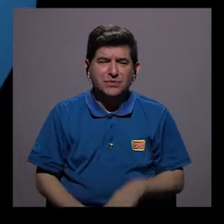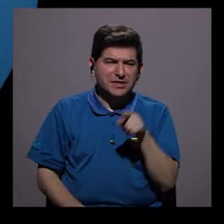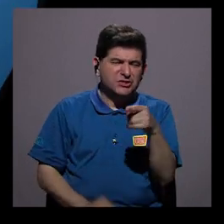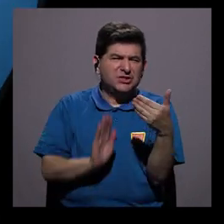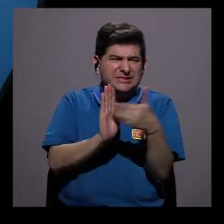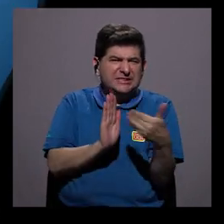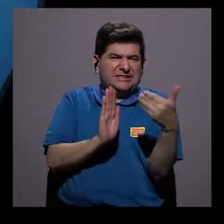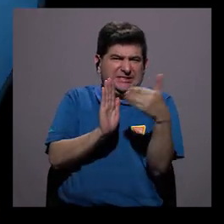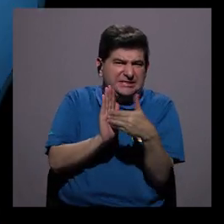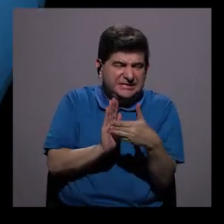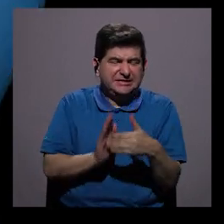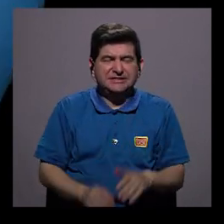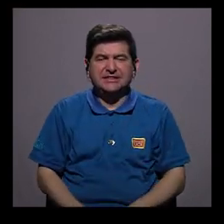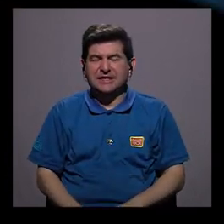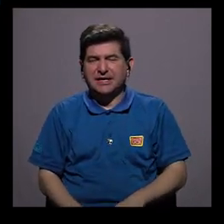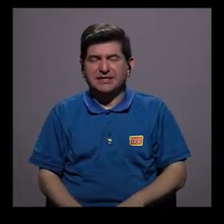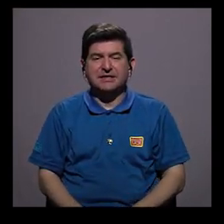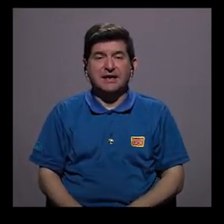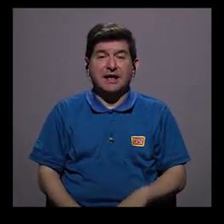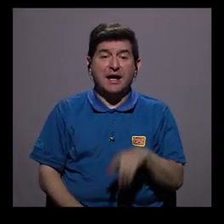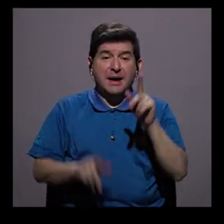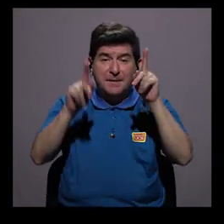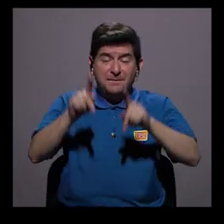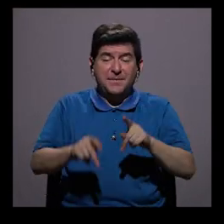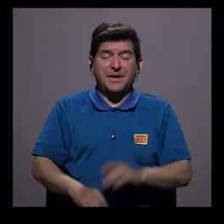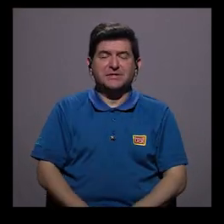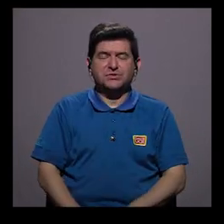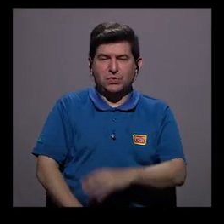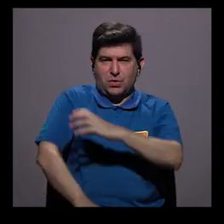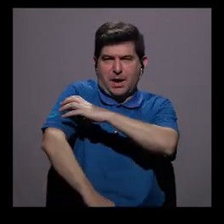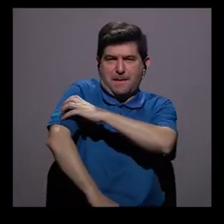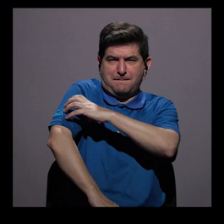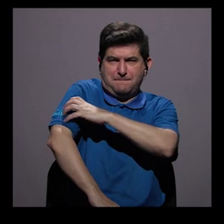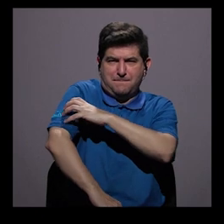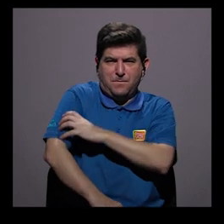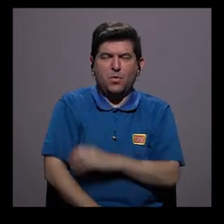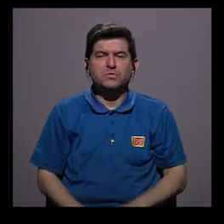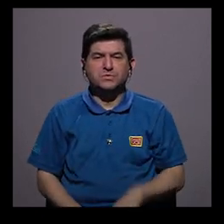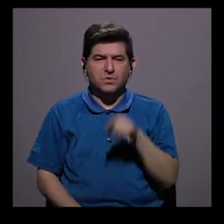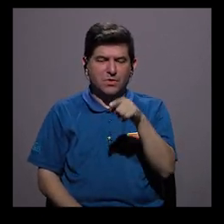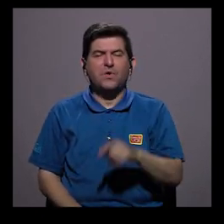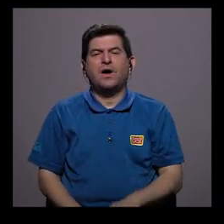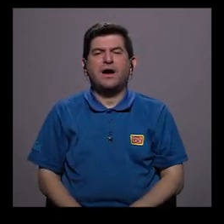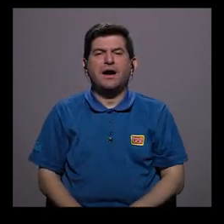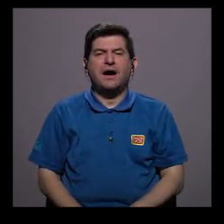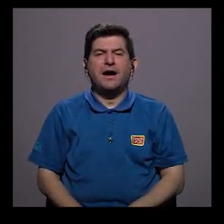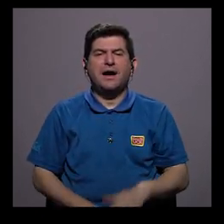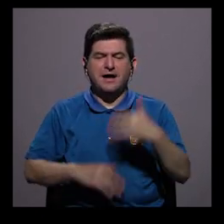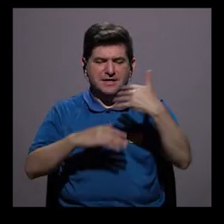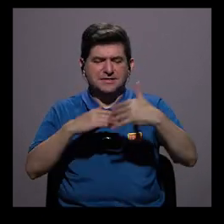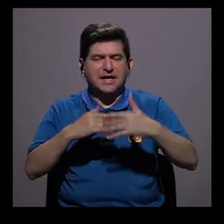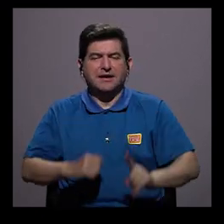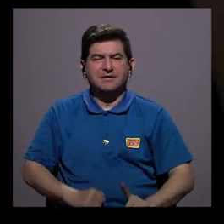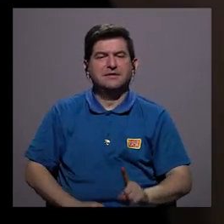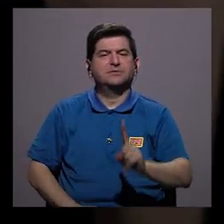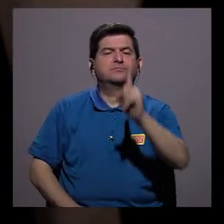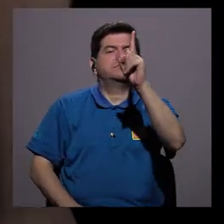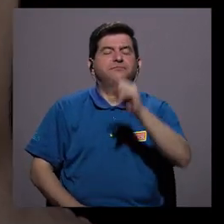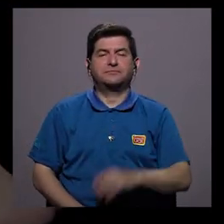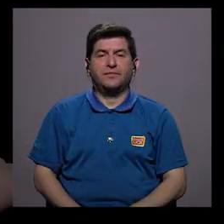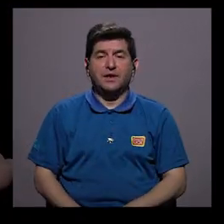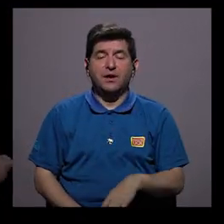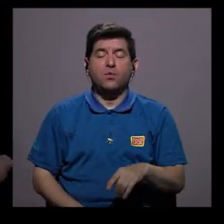las válvulas y se dañan, entonces cuando una persona contrae los músculos, exprime normalmente las venas para que la sangre